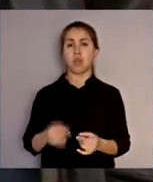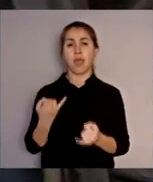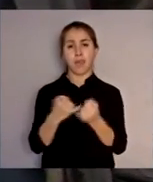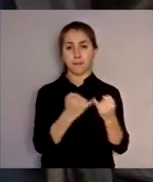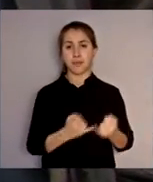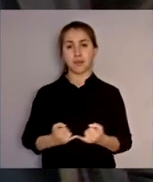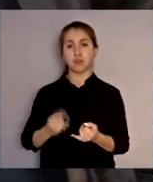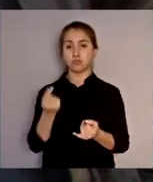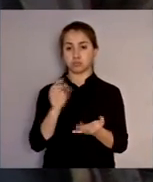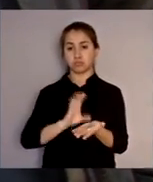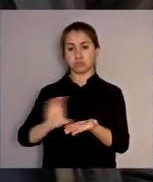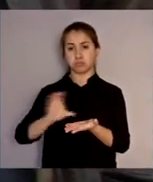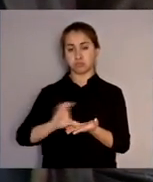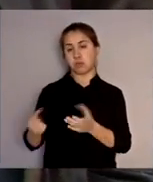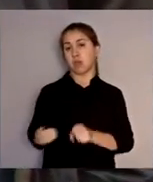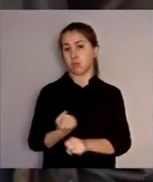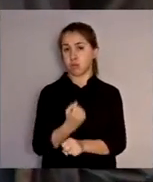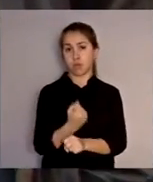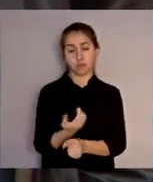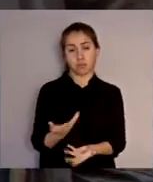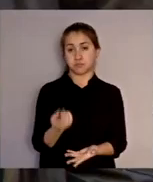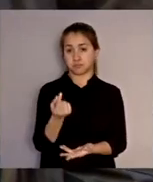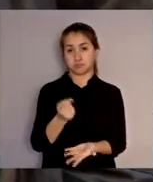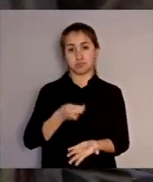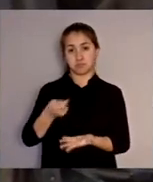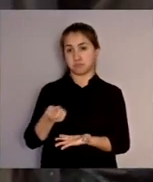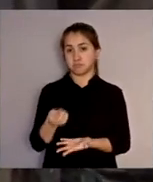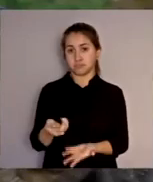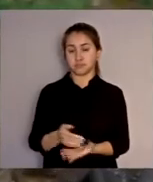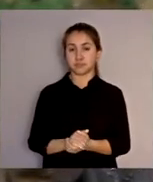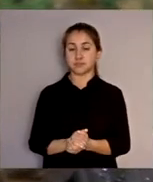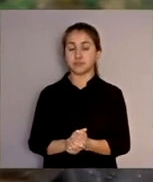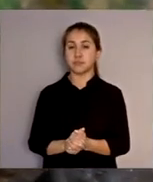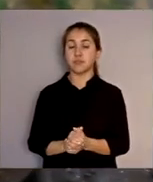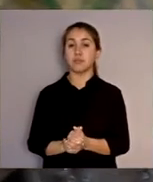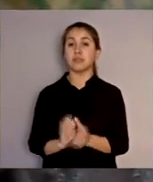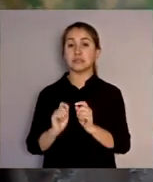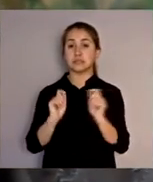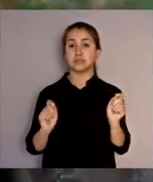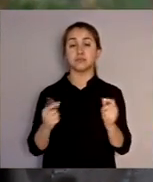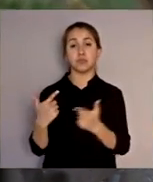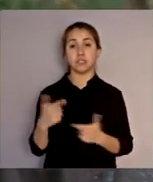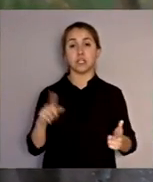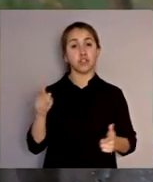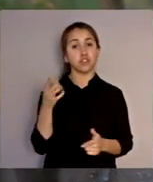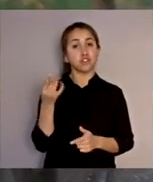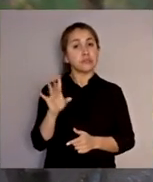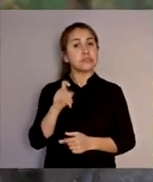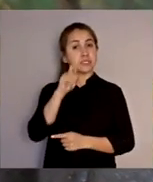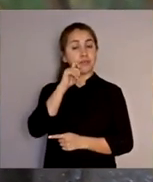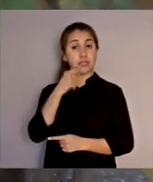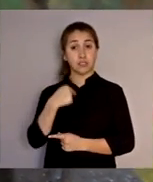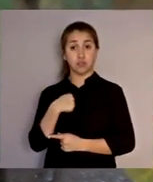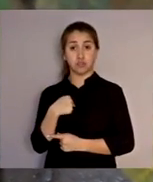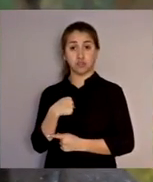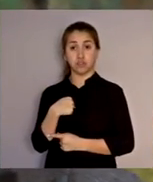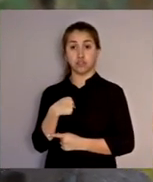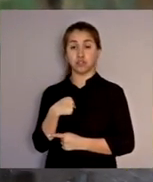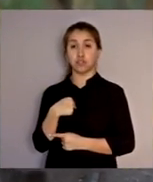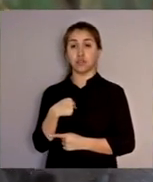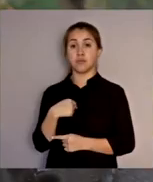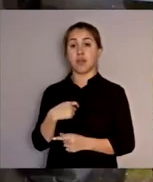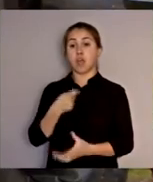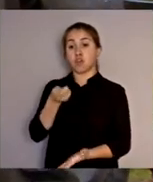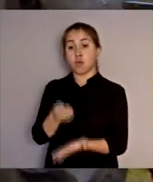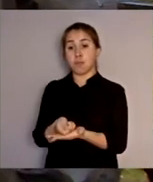digamos, ayudamos y cooperamos en esa actividad. Ahora, eso no necesariamente significa que uno se va a